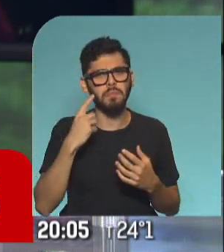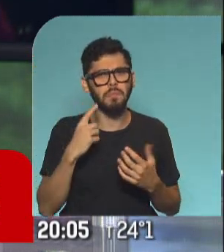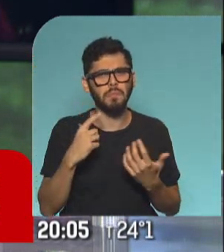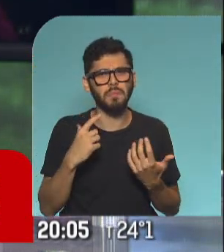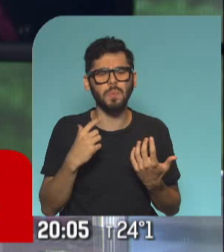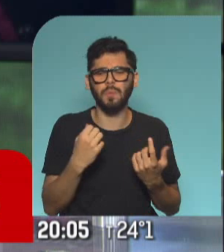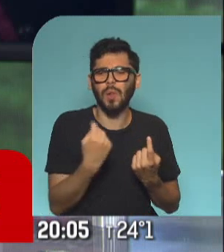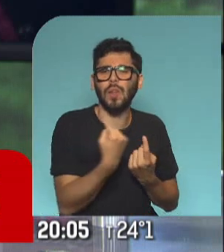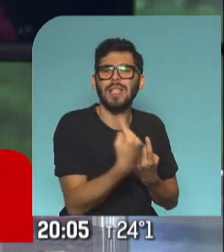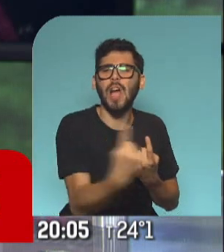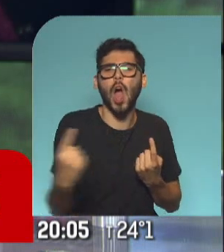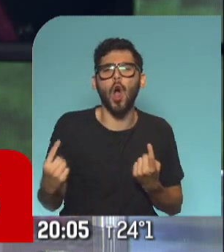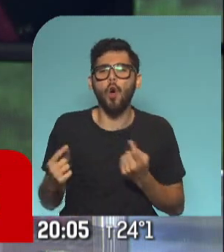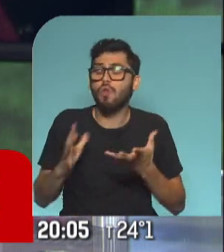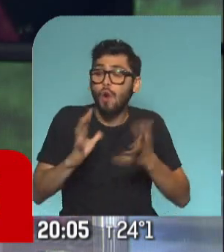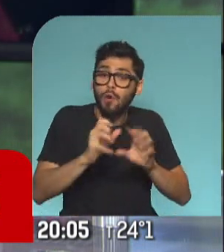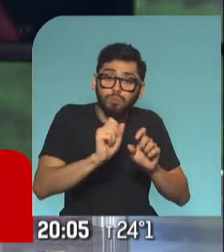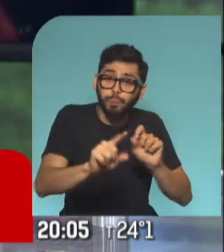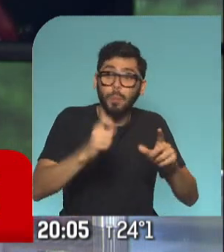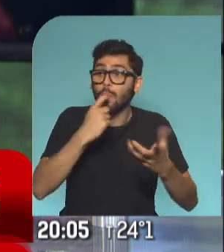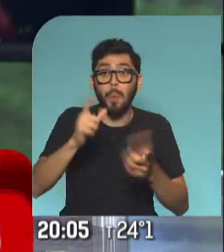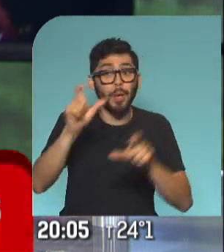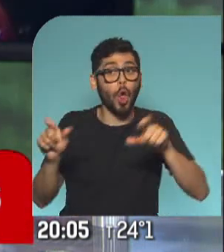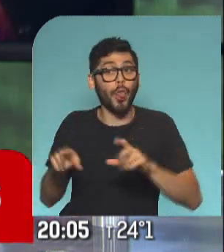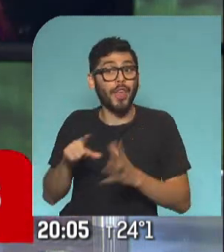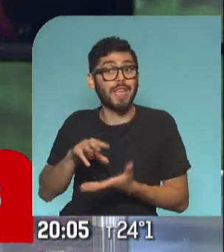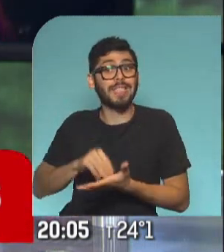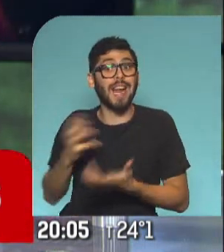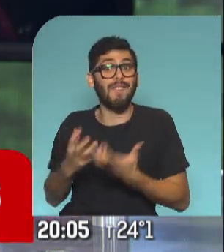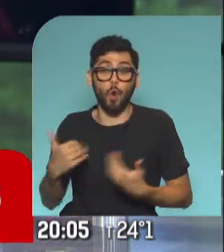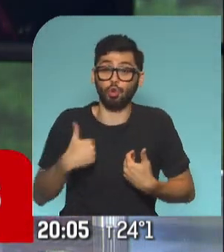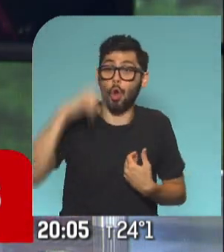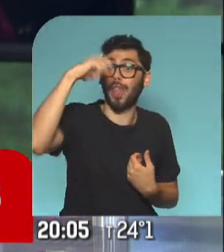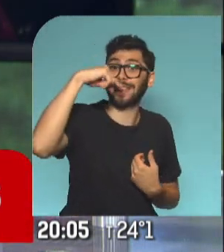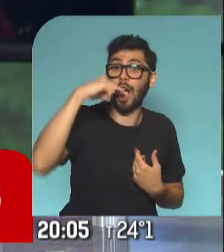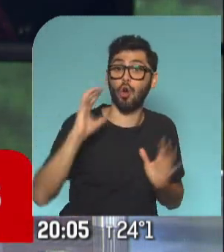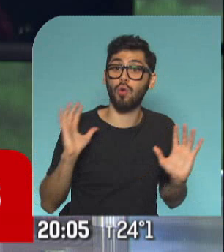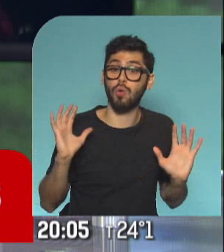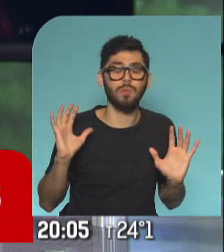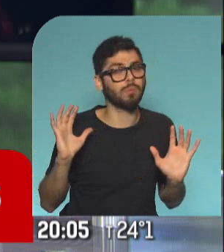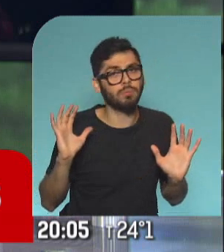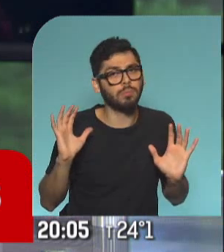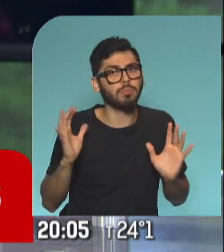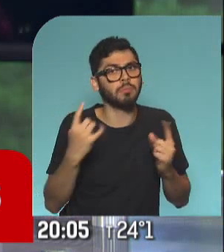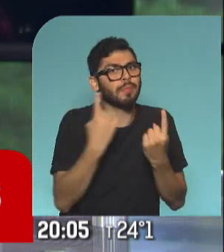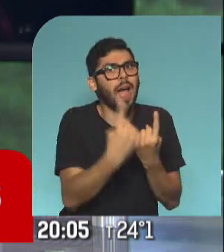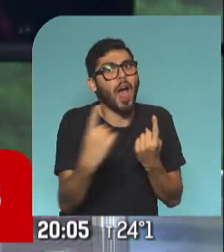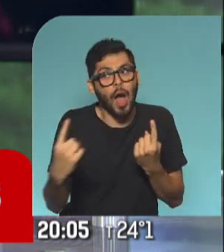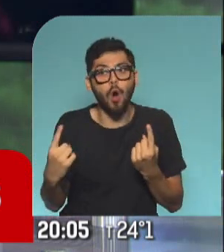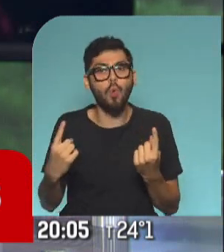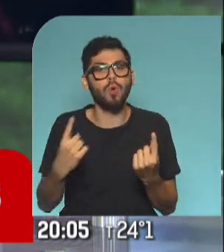desde su lugar va a poder también había gente de tierra del fuego yo del chaco poder poner sobre la mesa